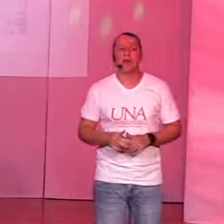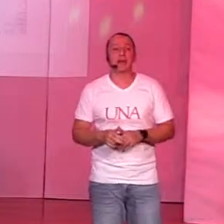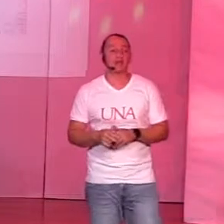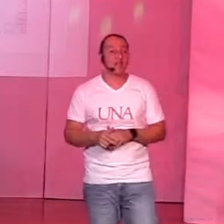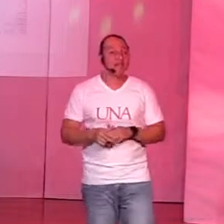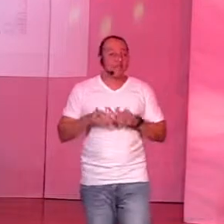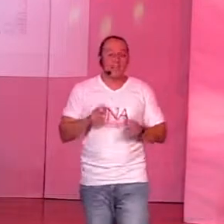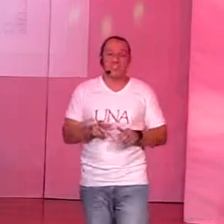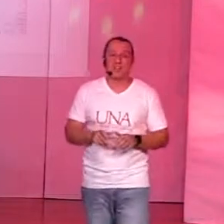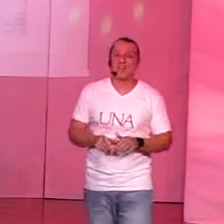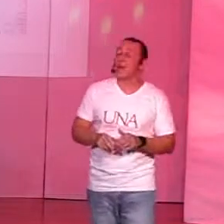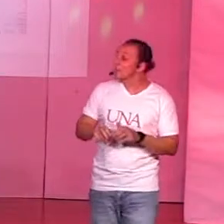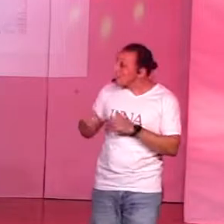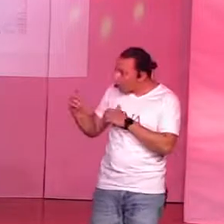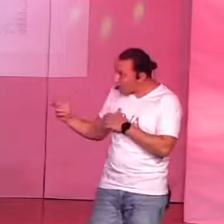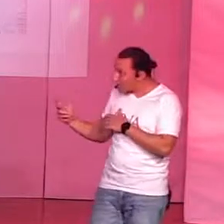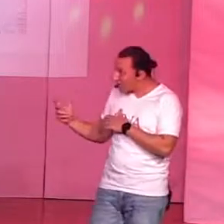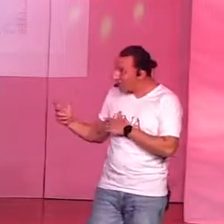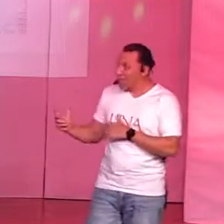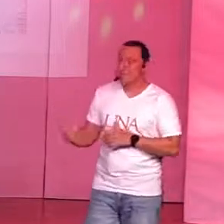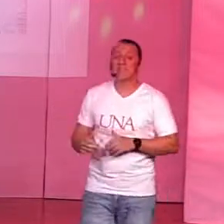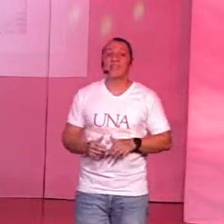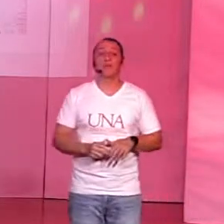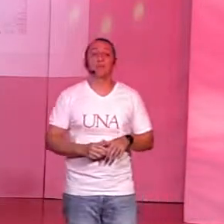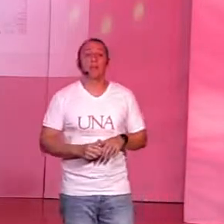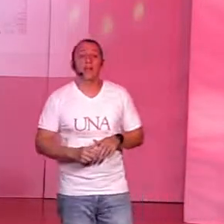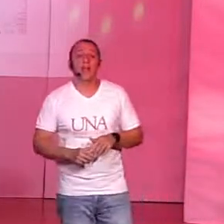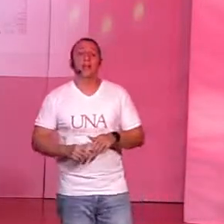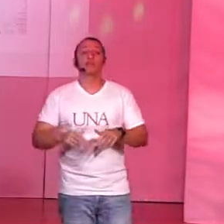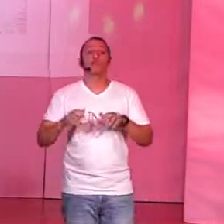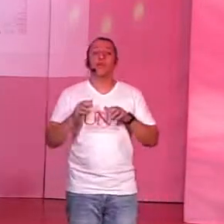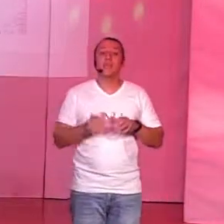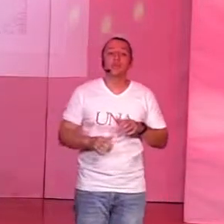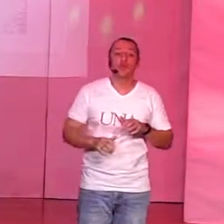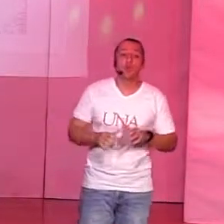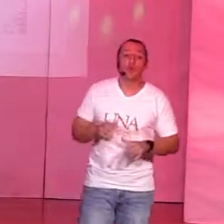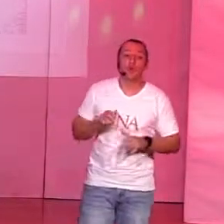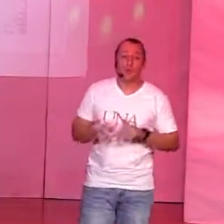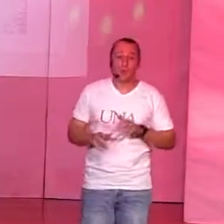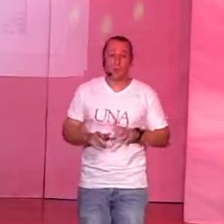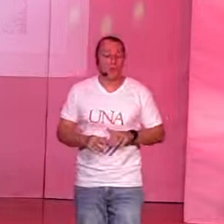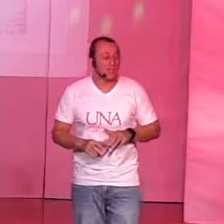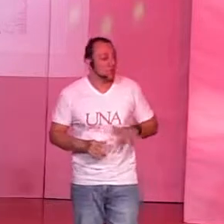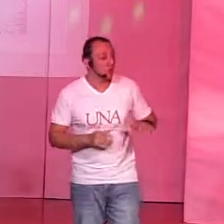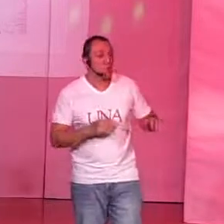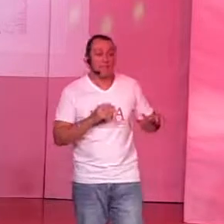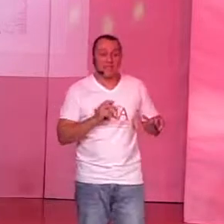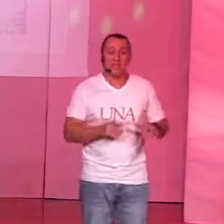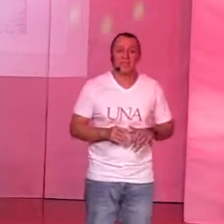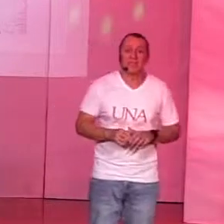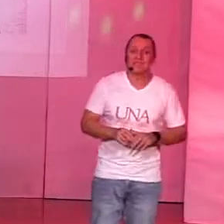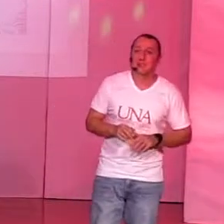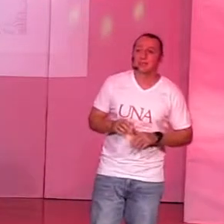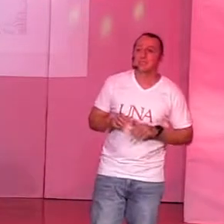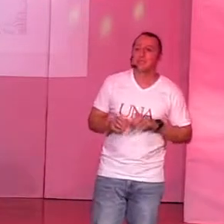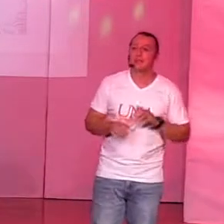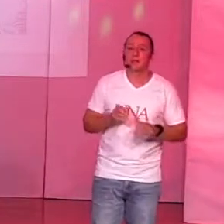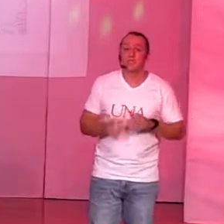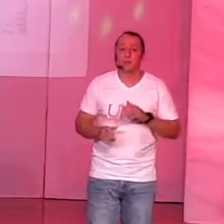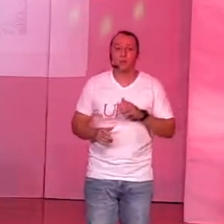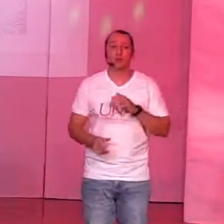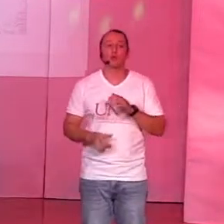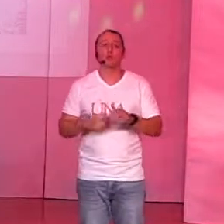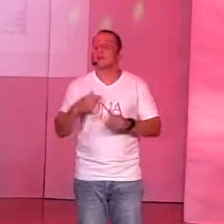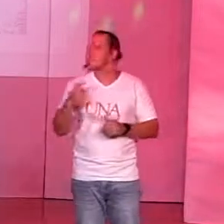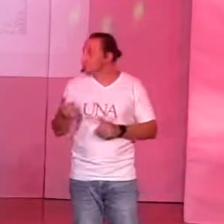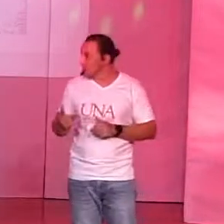premio, tiene que darnos en el chat la respuesta y tiene que poner su dirección de correo, porque así las compañeras se les va a hacer más